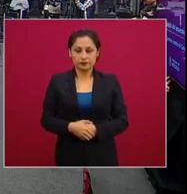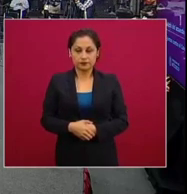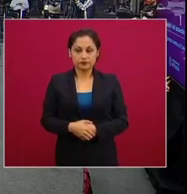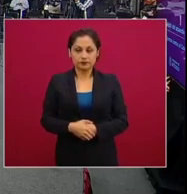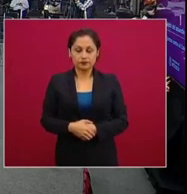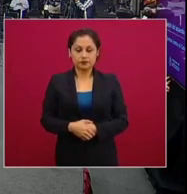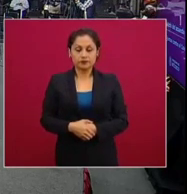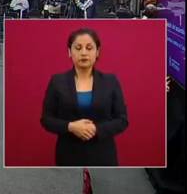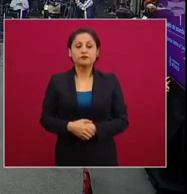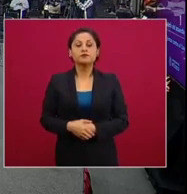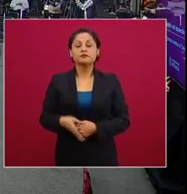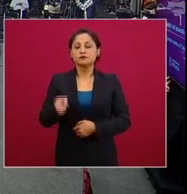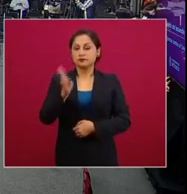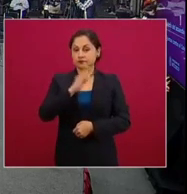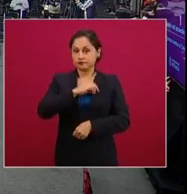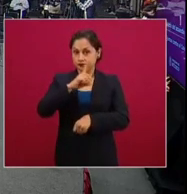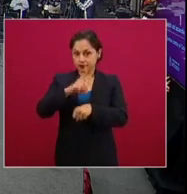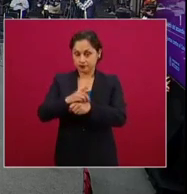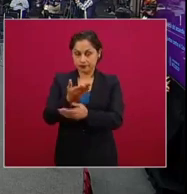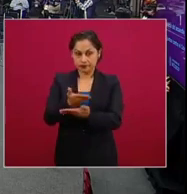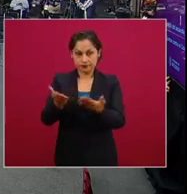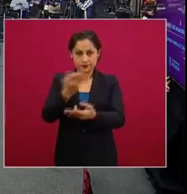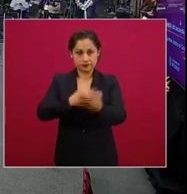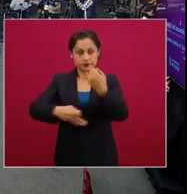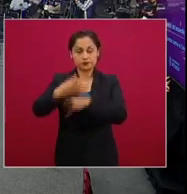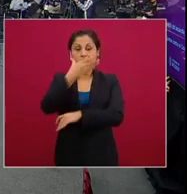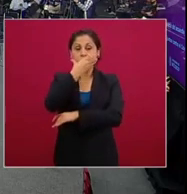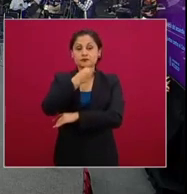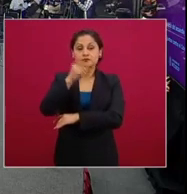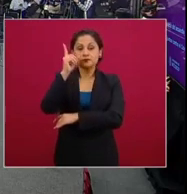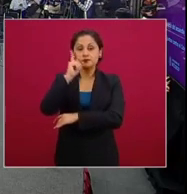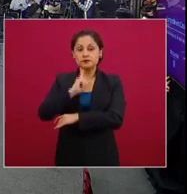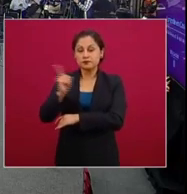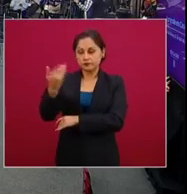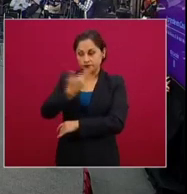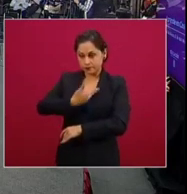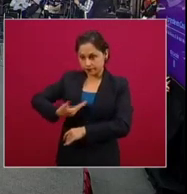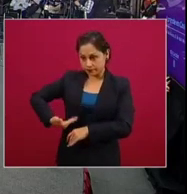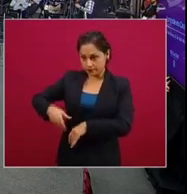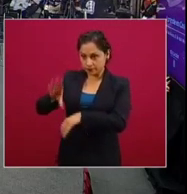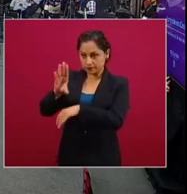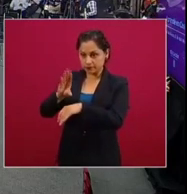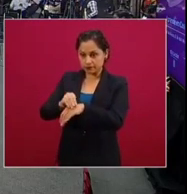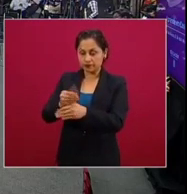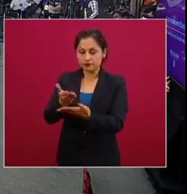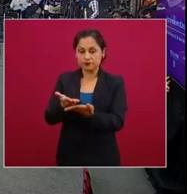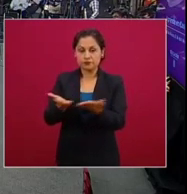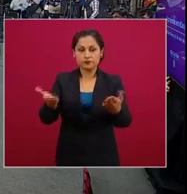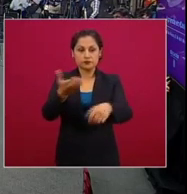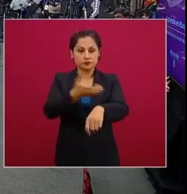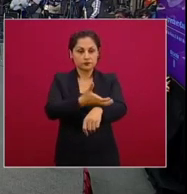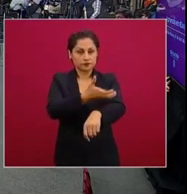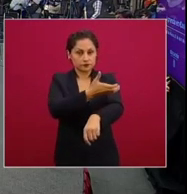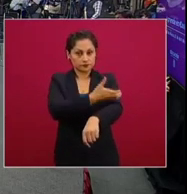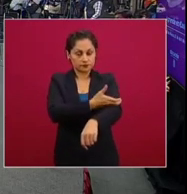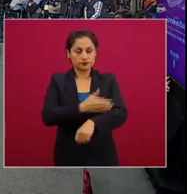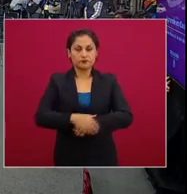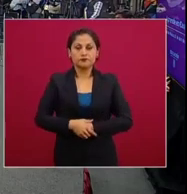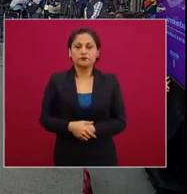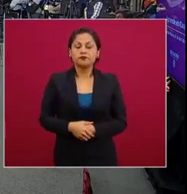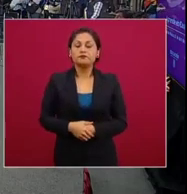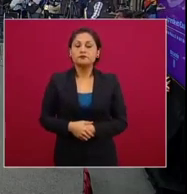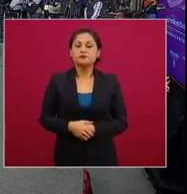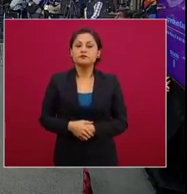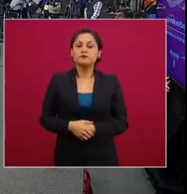para que ya estén al 100%. Muy buenos días a todos. ¿Okay? Presidente, con su permiso, compañeros. En primer lugar,